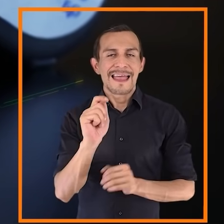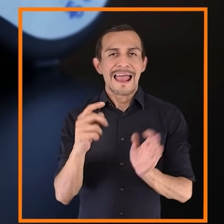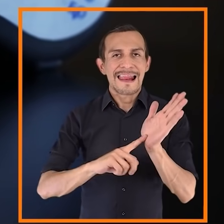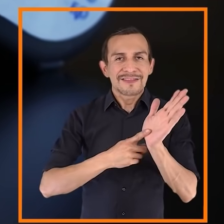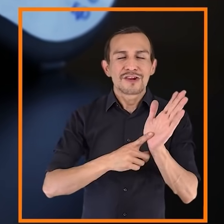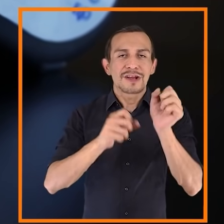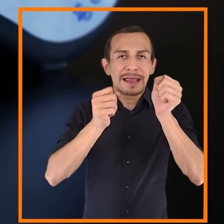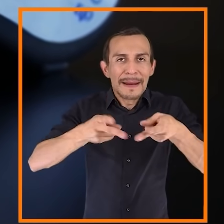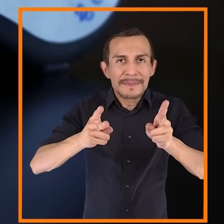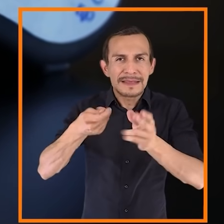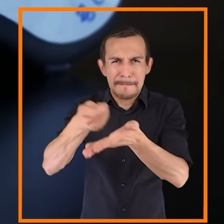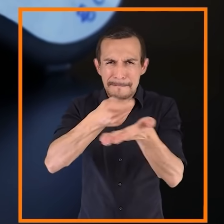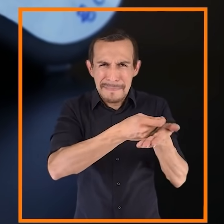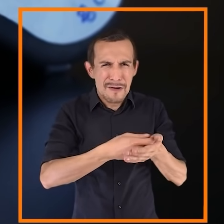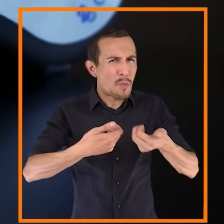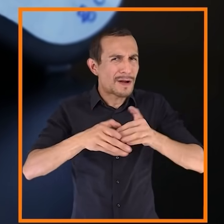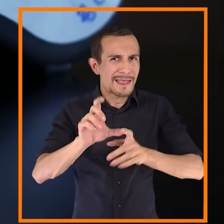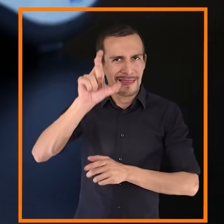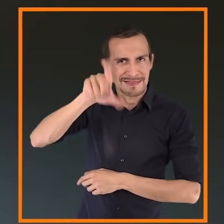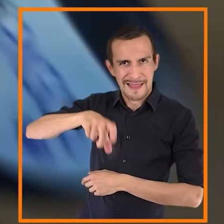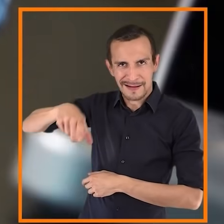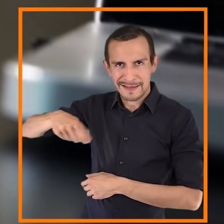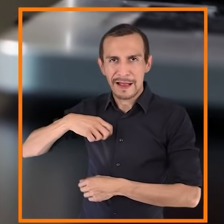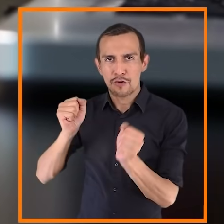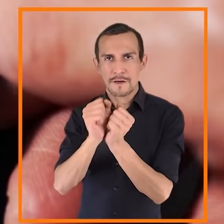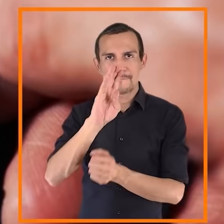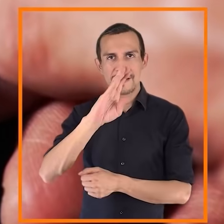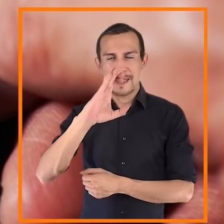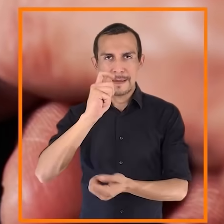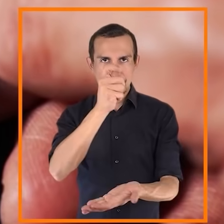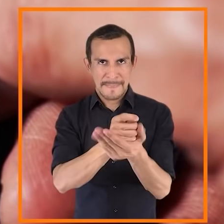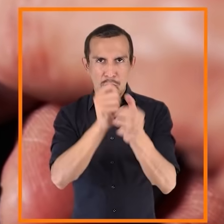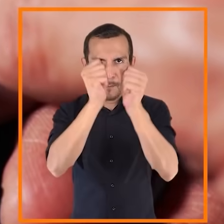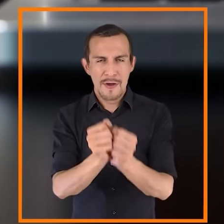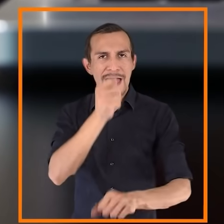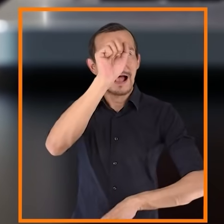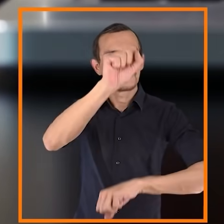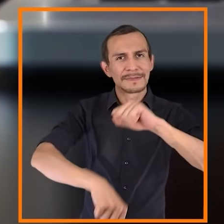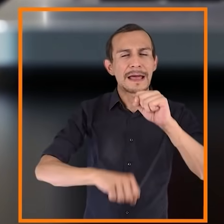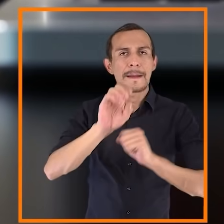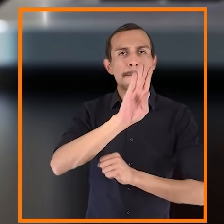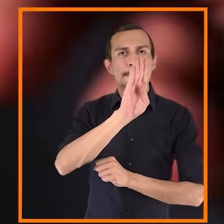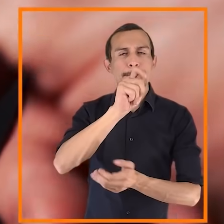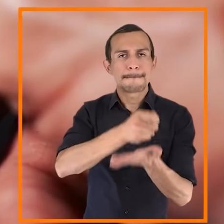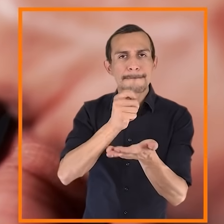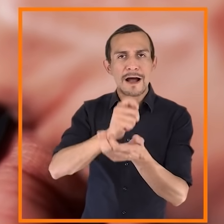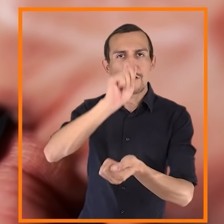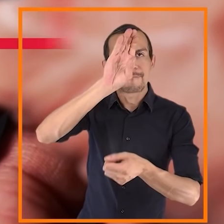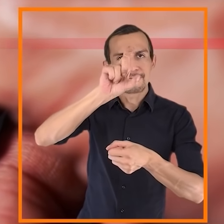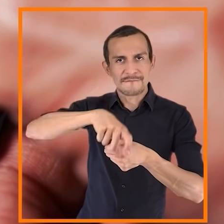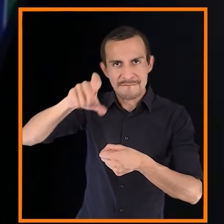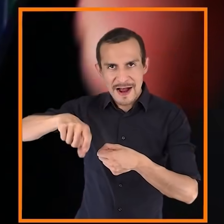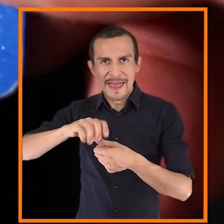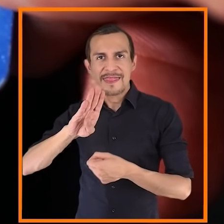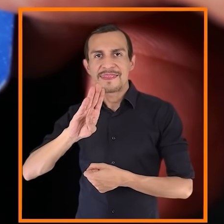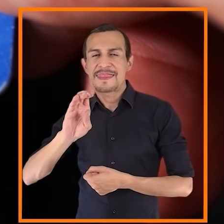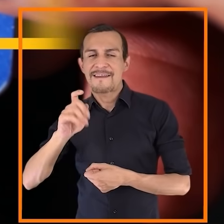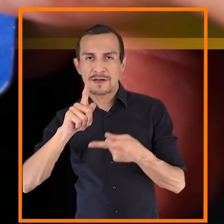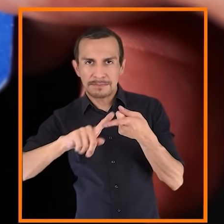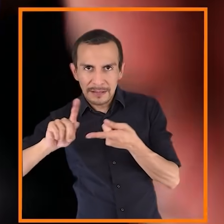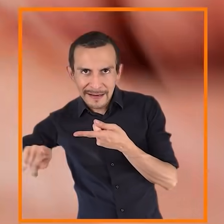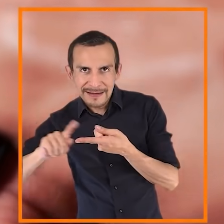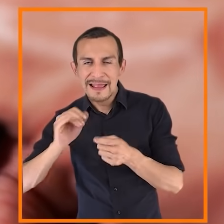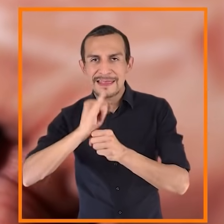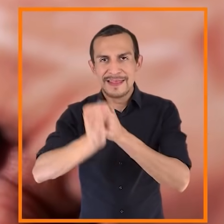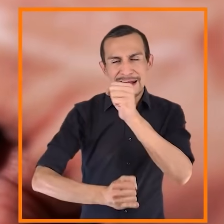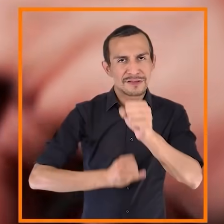electrónico que permite aceptar pagos con todo tipo de tarjetas. Porque con BCI Pagos puedes aceptar pagos con tarjetas de crédito, débito,